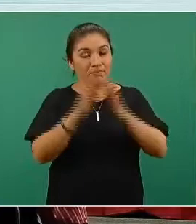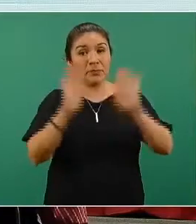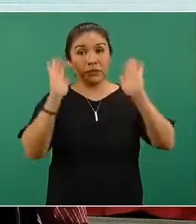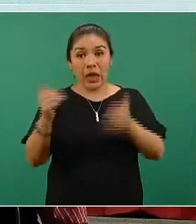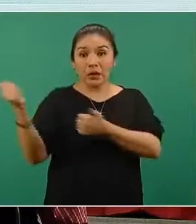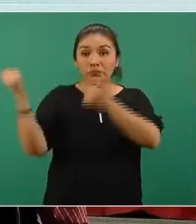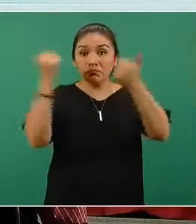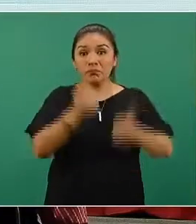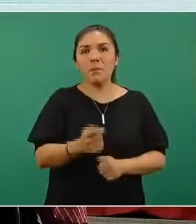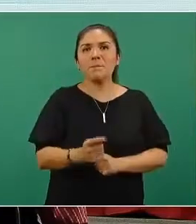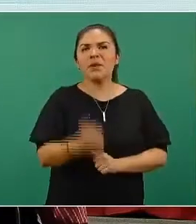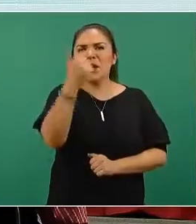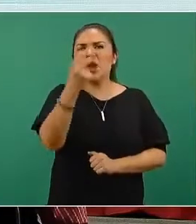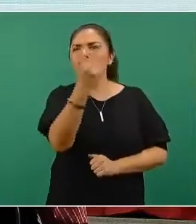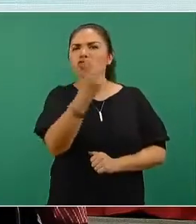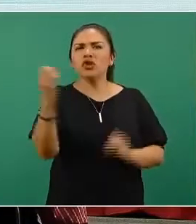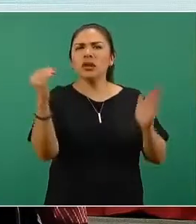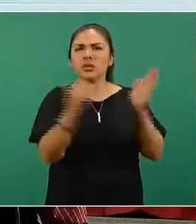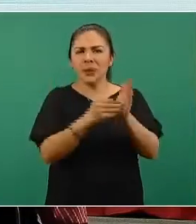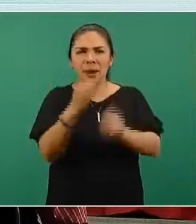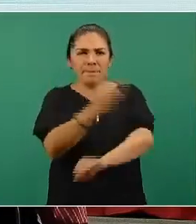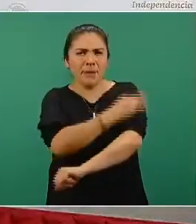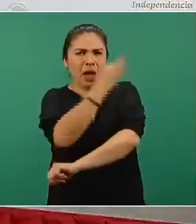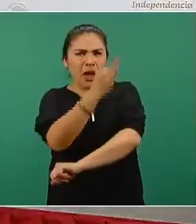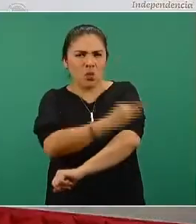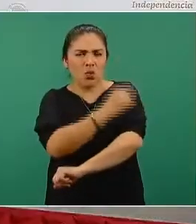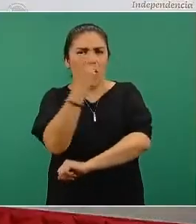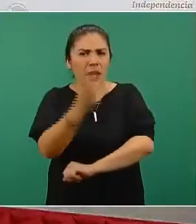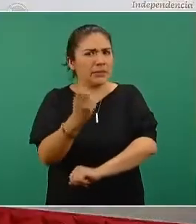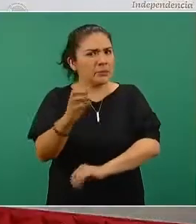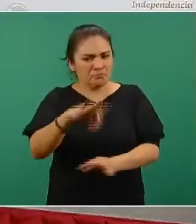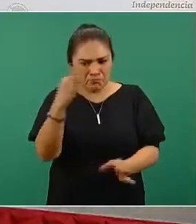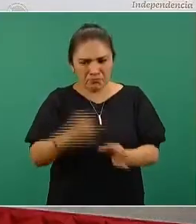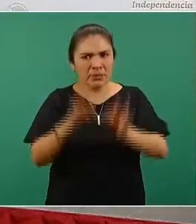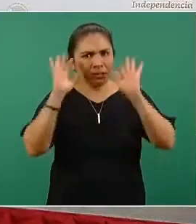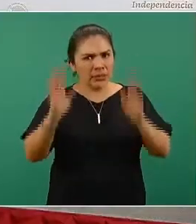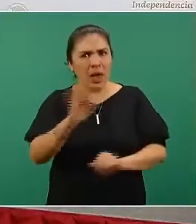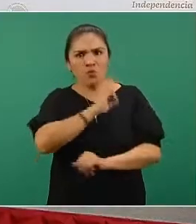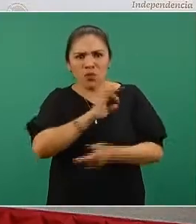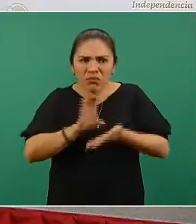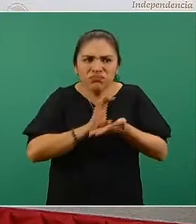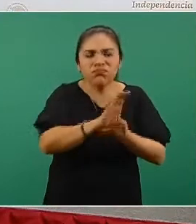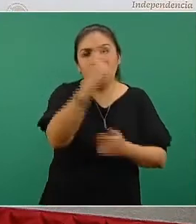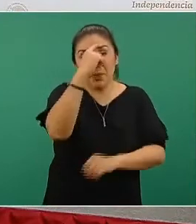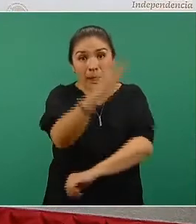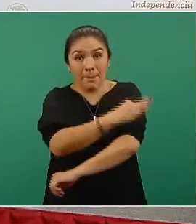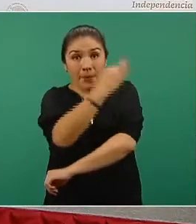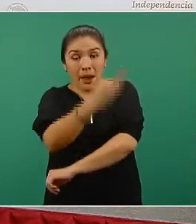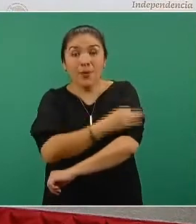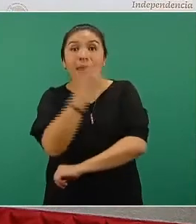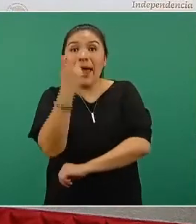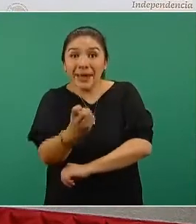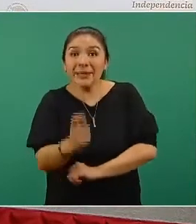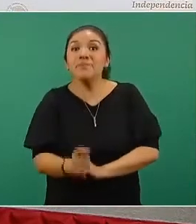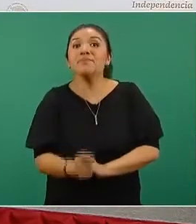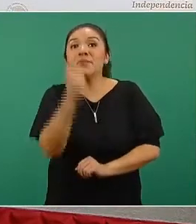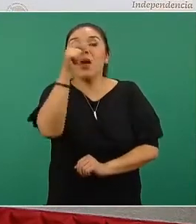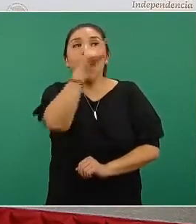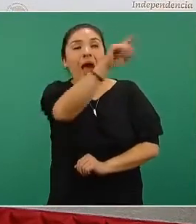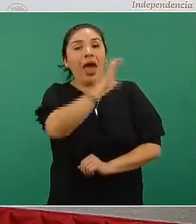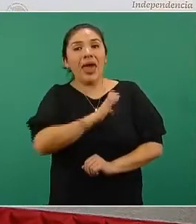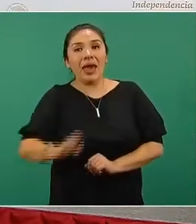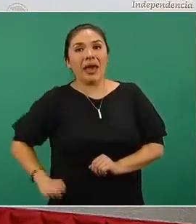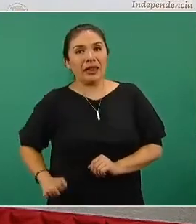primeras 200,000 como unas dosis que estaban ya listas para su aplicación, y fue lo que se dedicó en